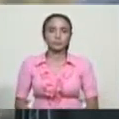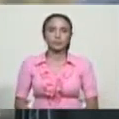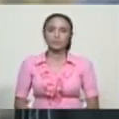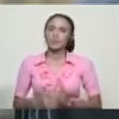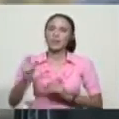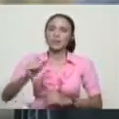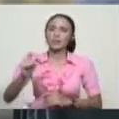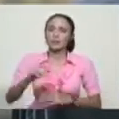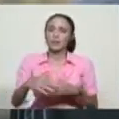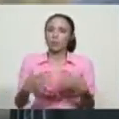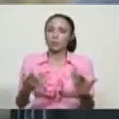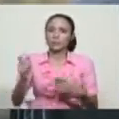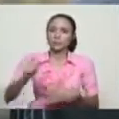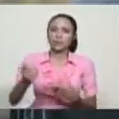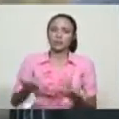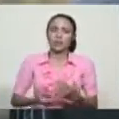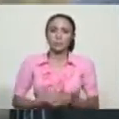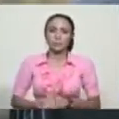simplemente